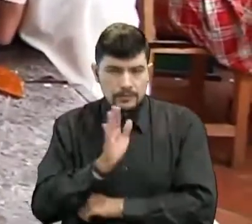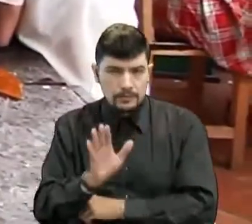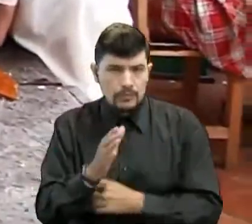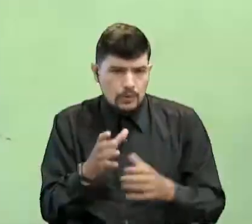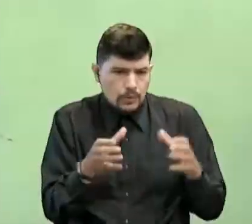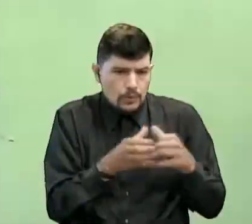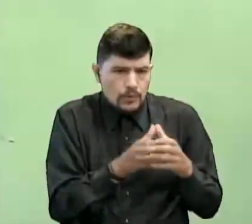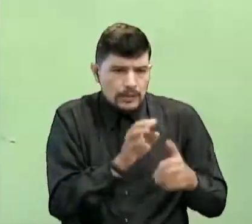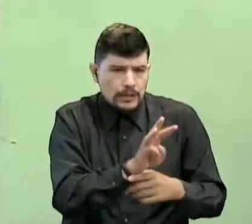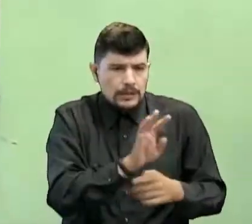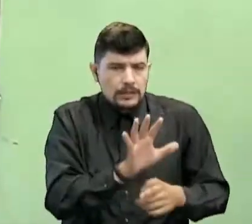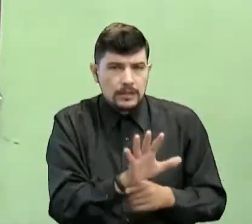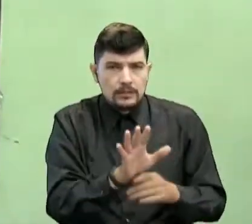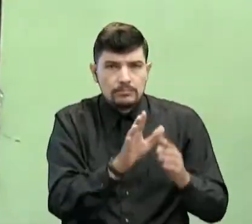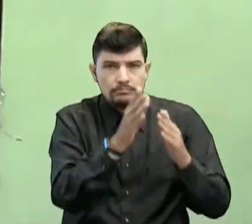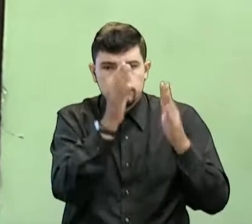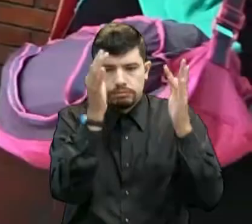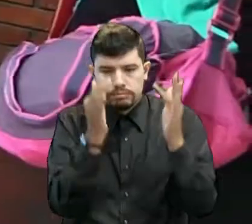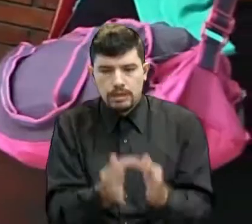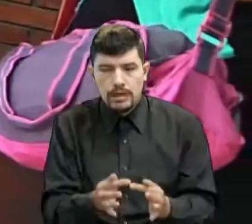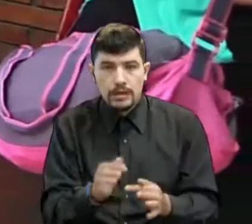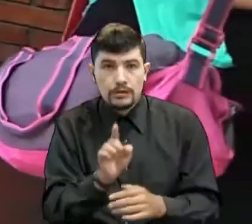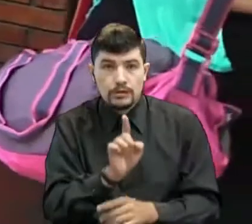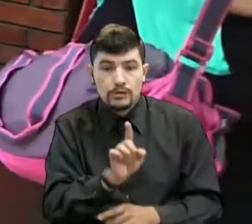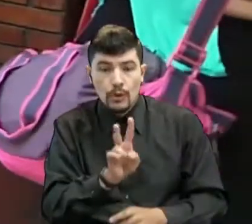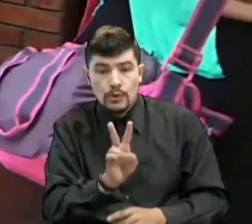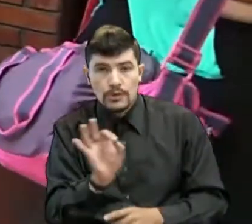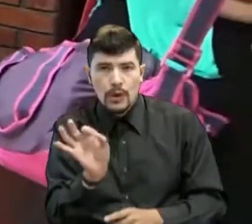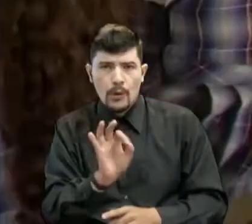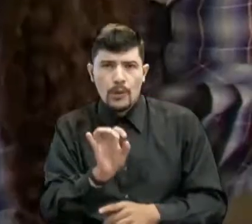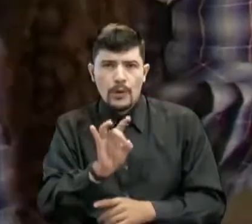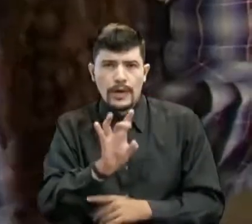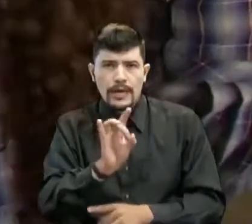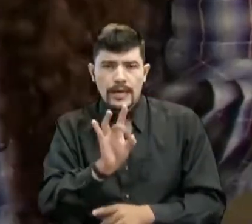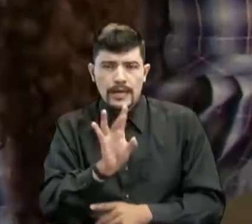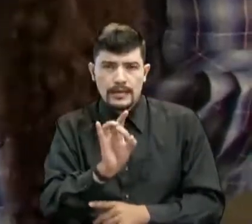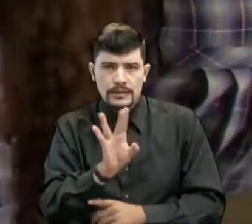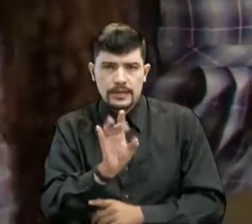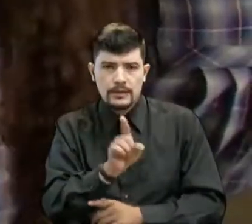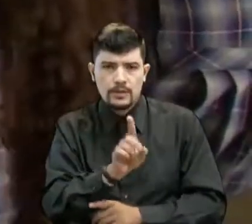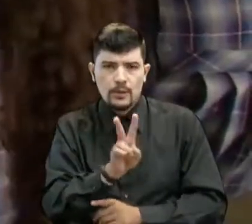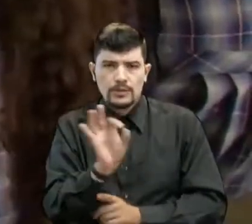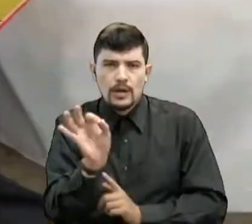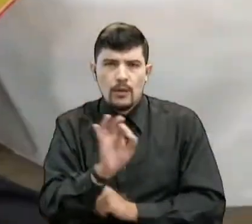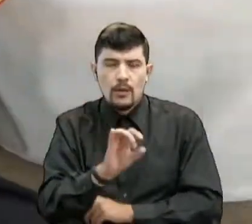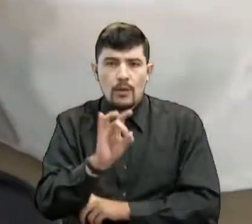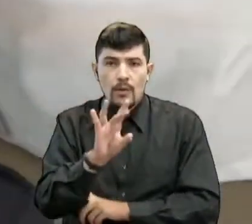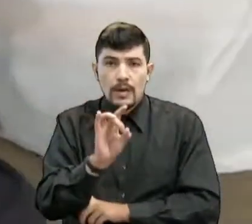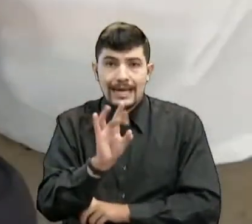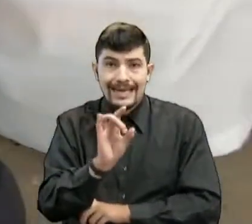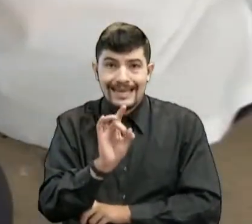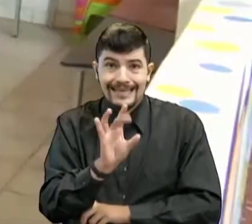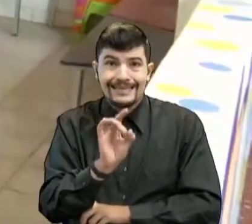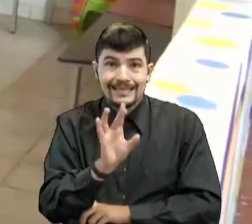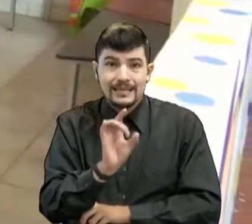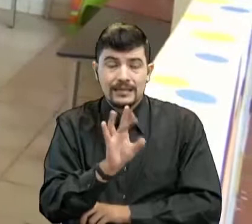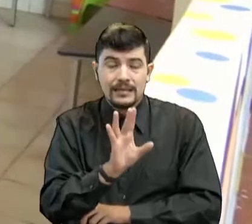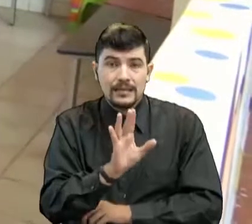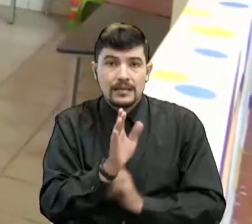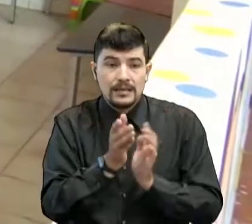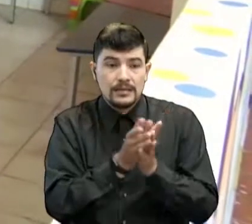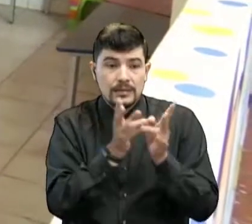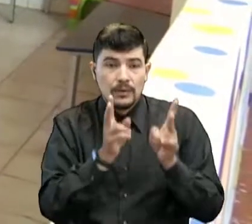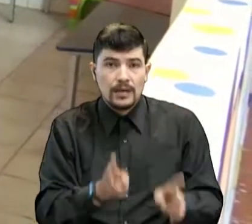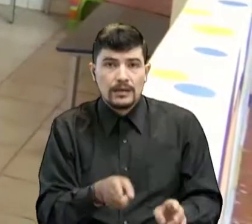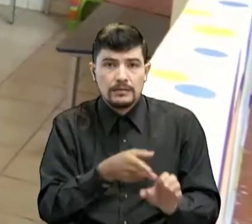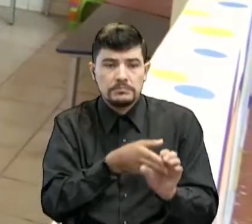35 estudiantes, 12 a 15 de ellos han dejado de evidenciar sus trabajos, lo que podría ser una clara deserción escolar por